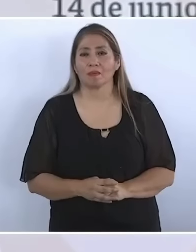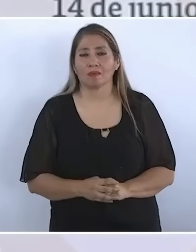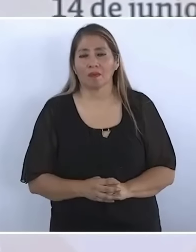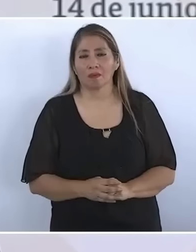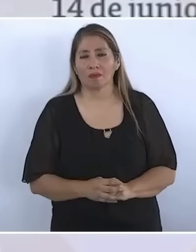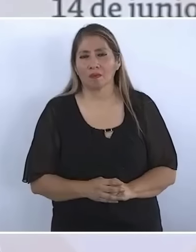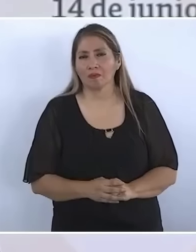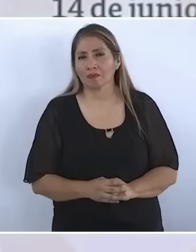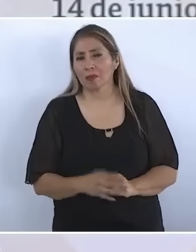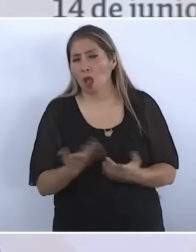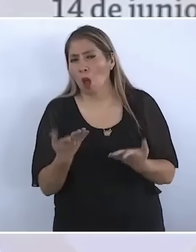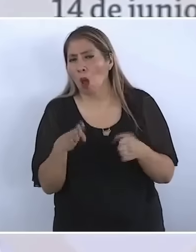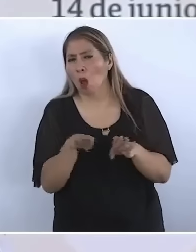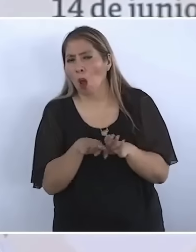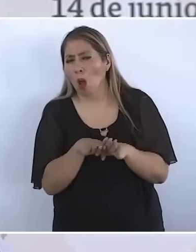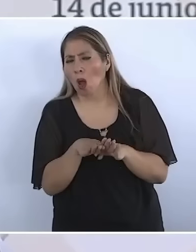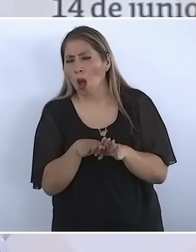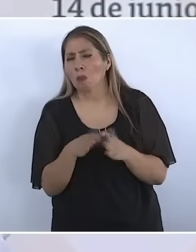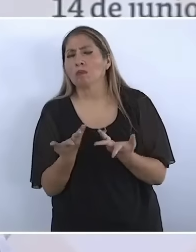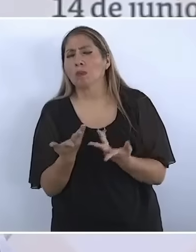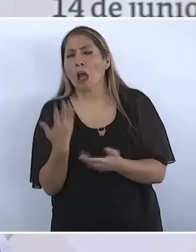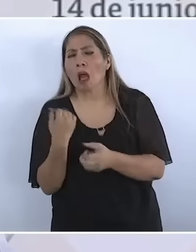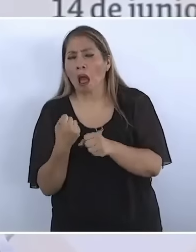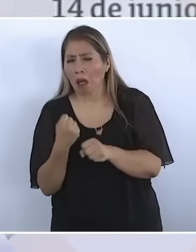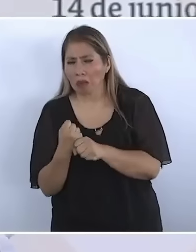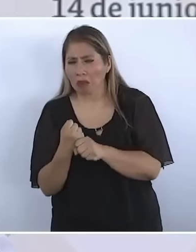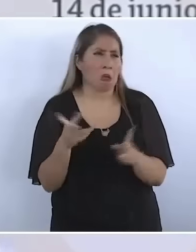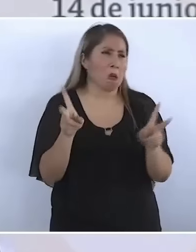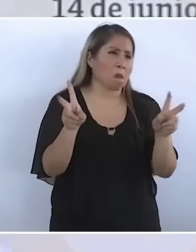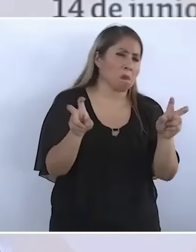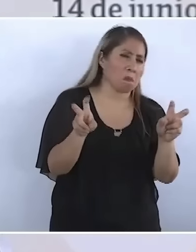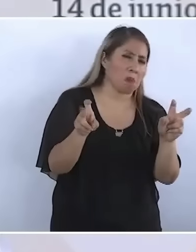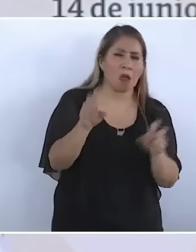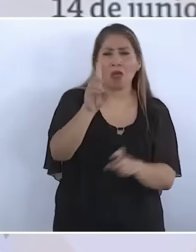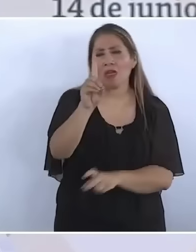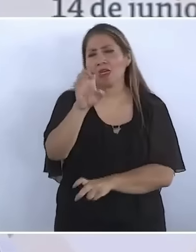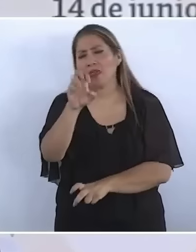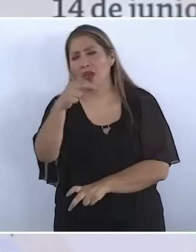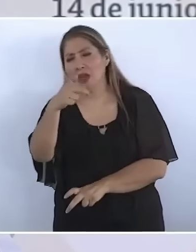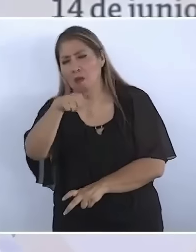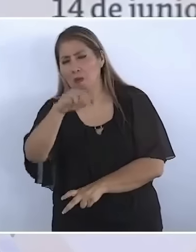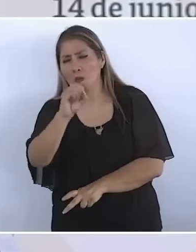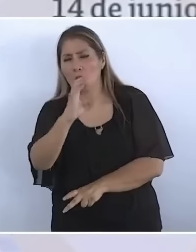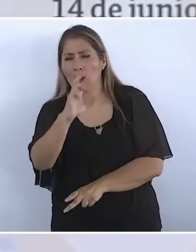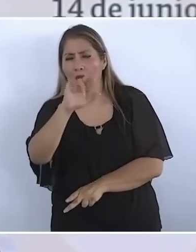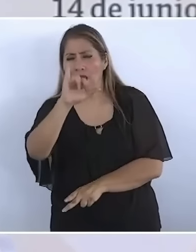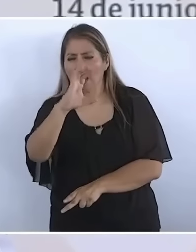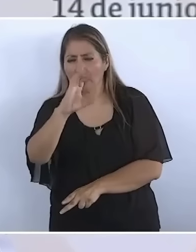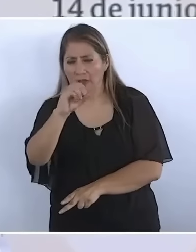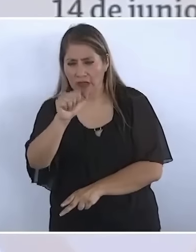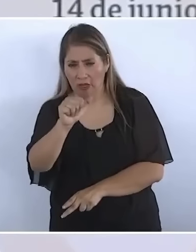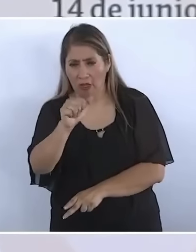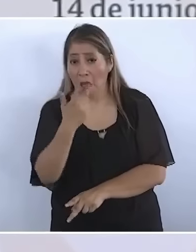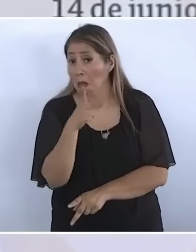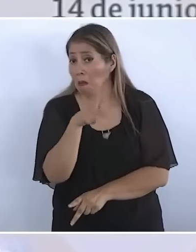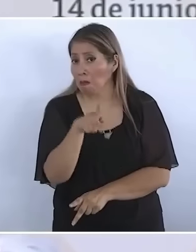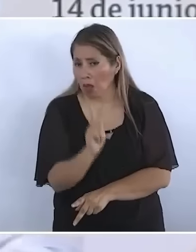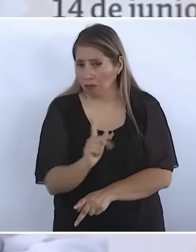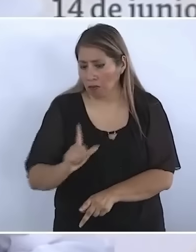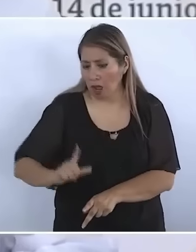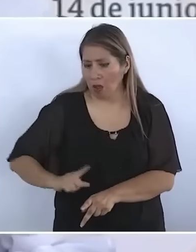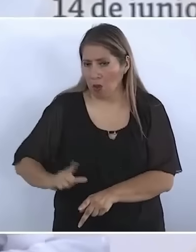Porque como era antes, hablaban de democracia, pero realmente el gobierno estaba